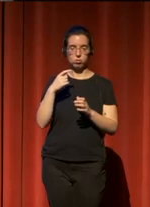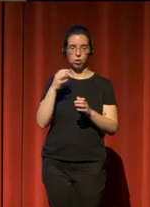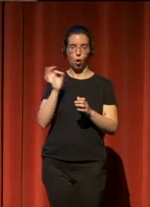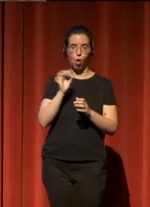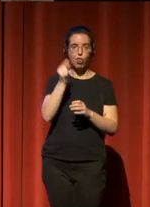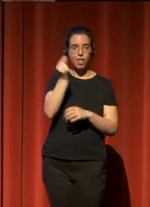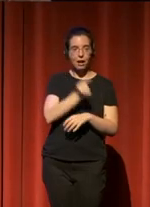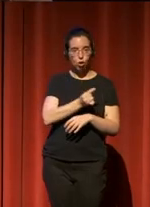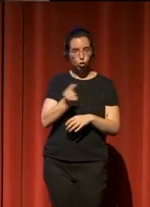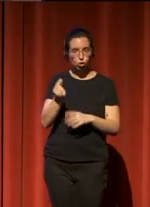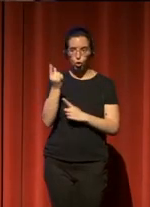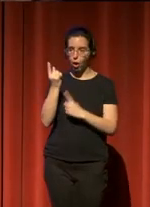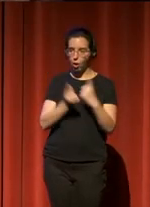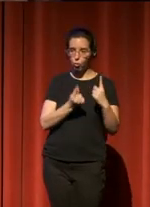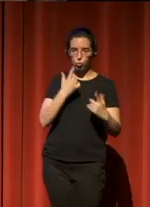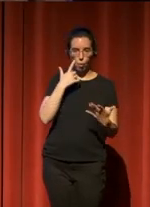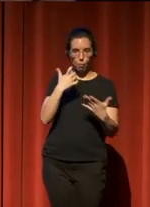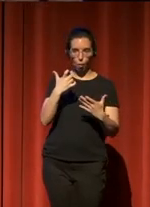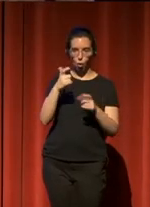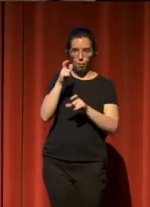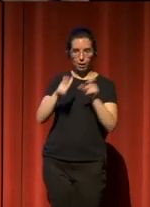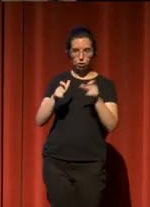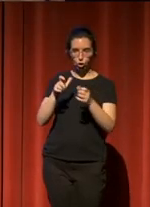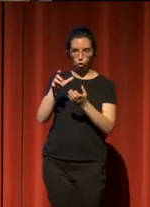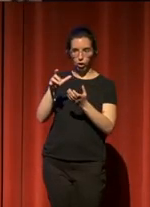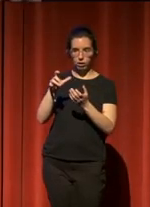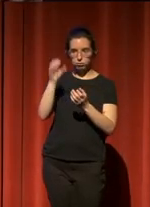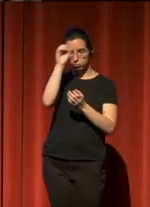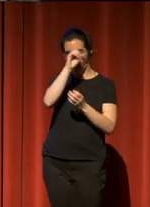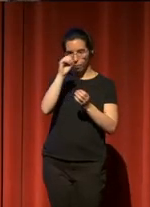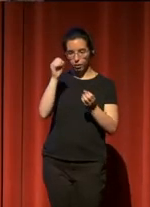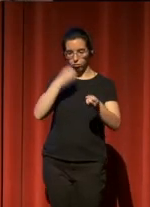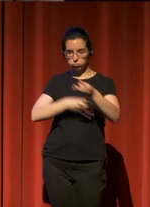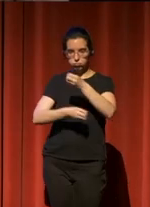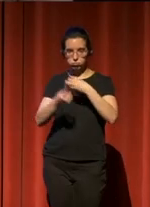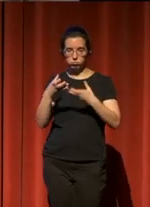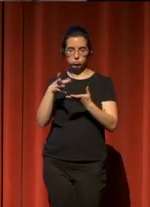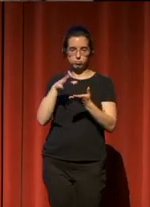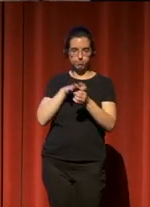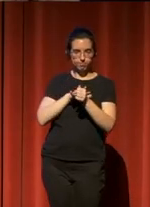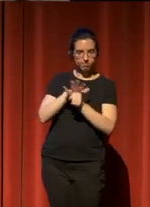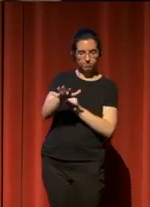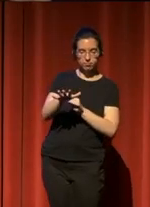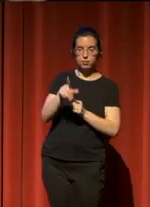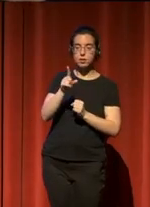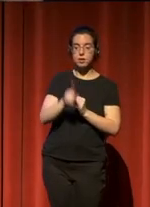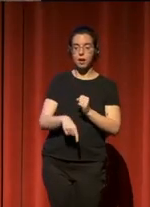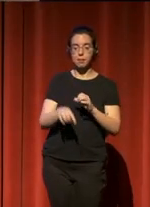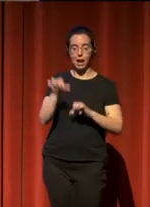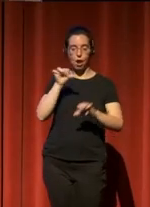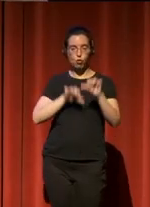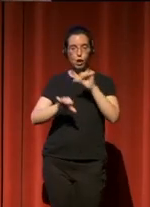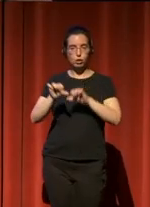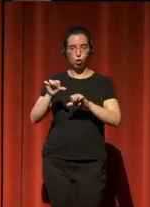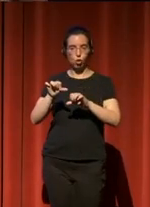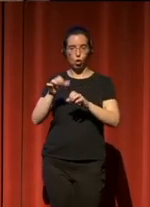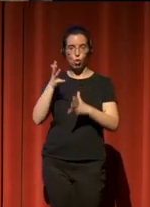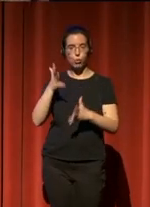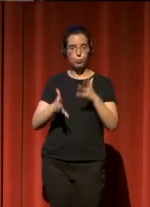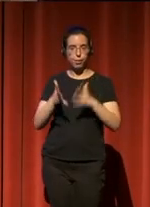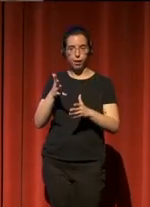se se nota bastante su influencia y la propia metodología de los laboratorios ciudadanos como una metodología